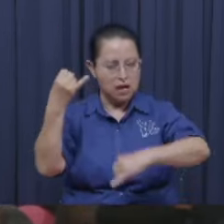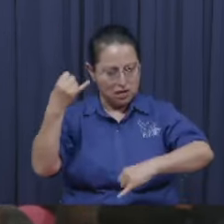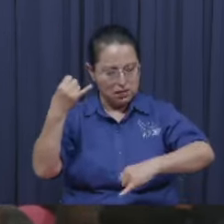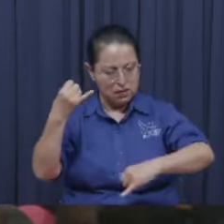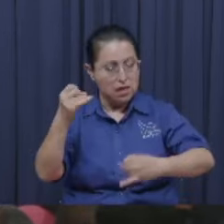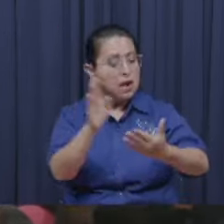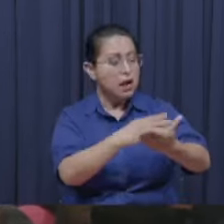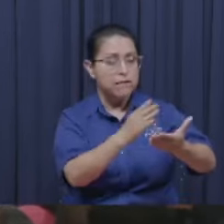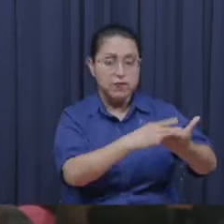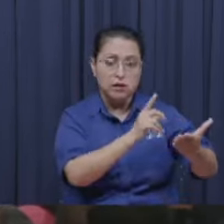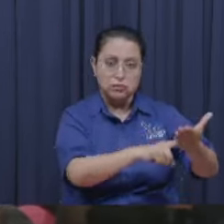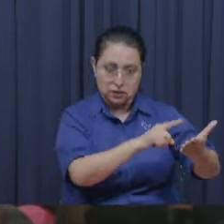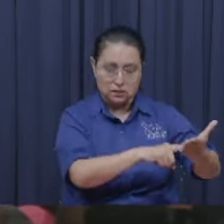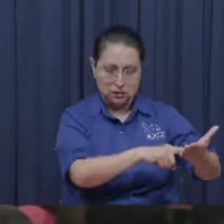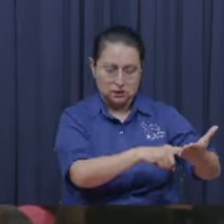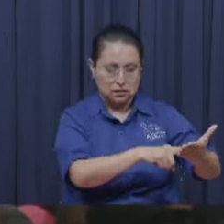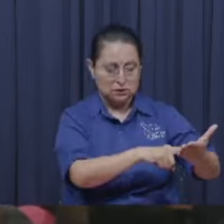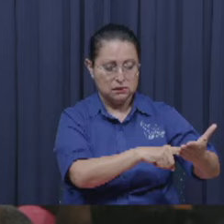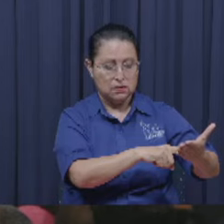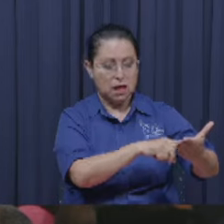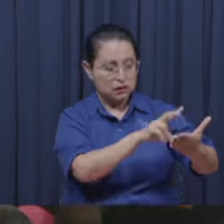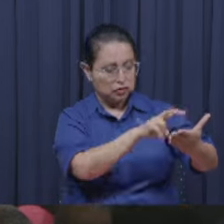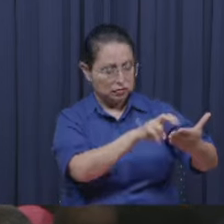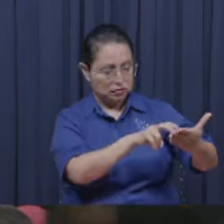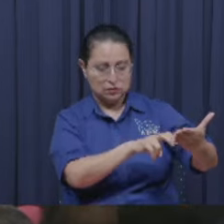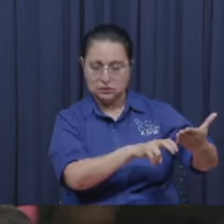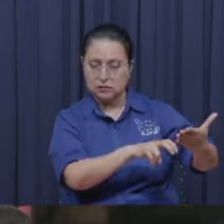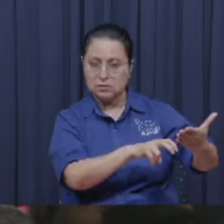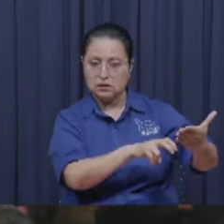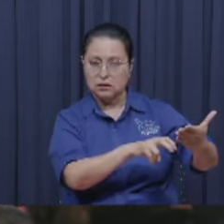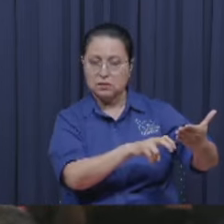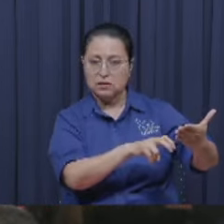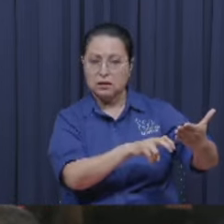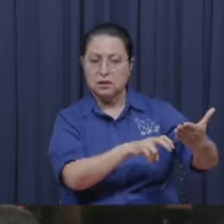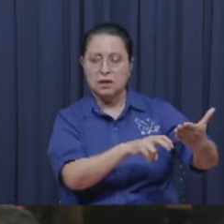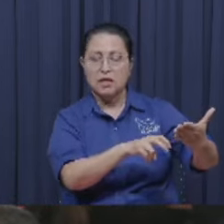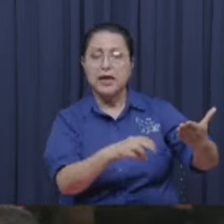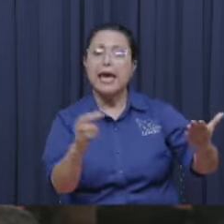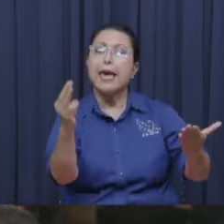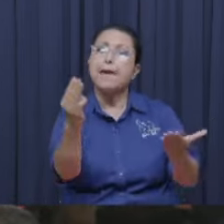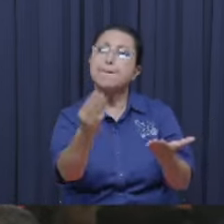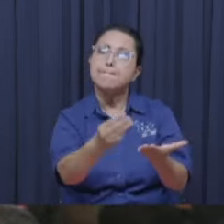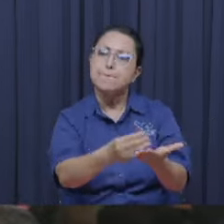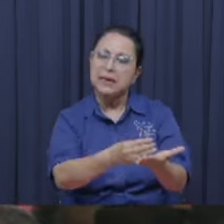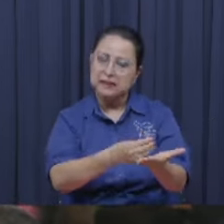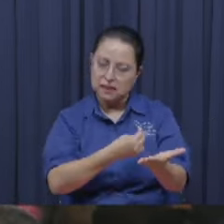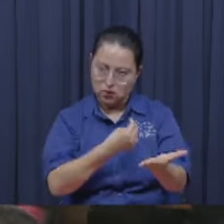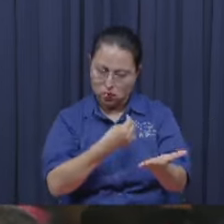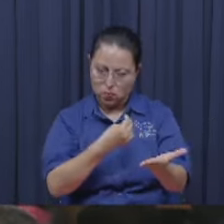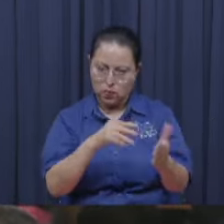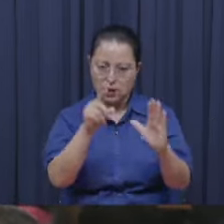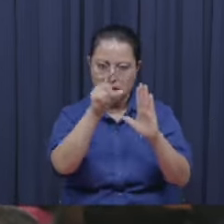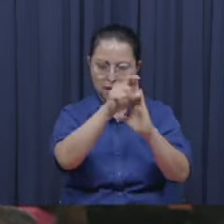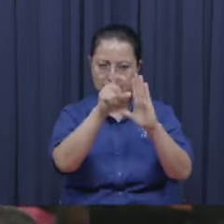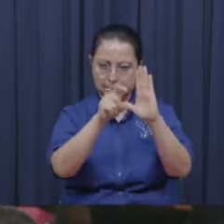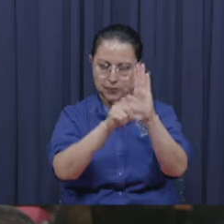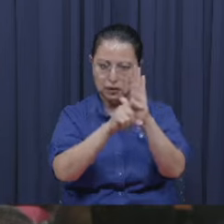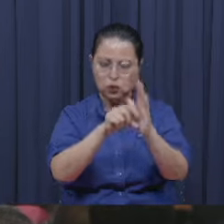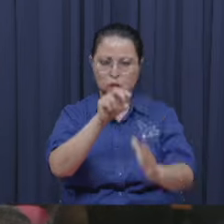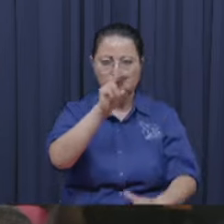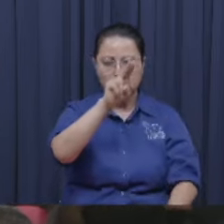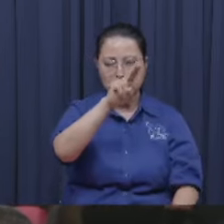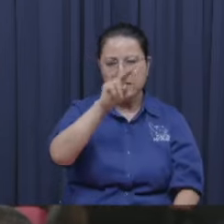principio, ¿verdad? Entonces, cuando el Señor, Mateo 24, vamos a leer algunos versículos y ahí vamos a ir